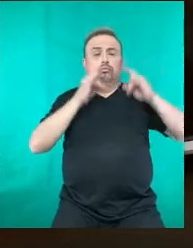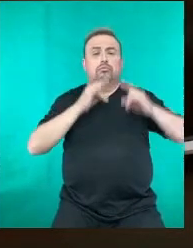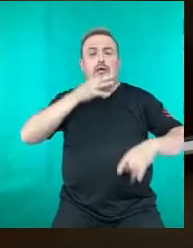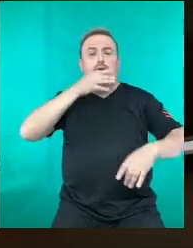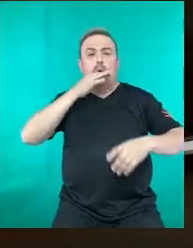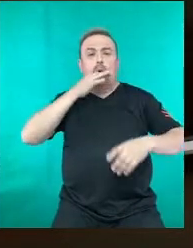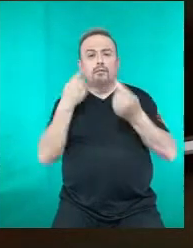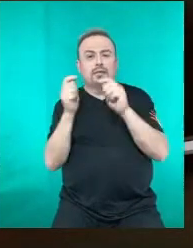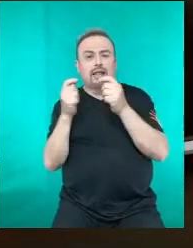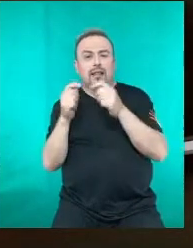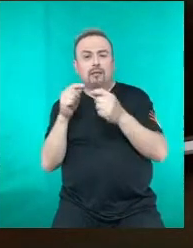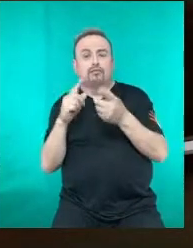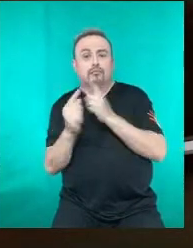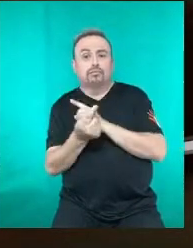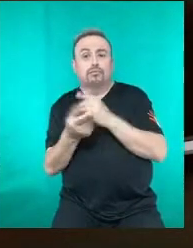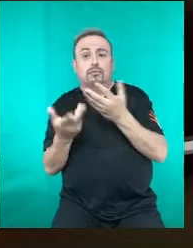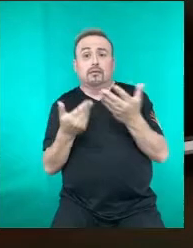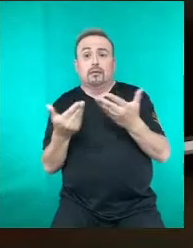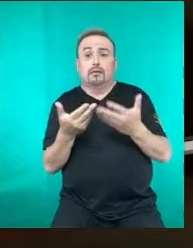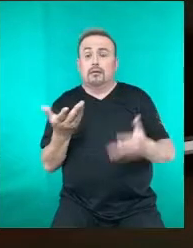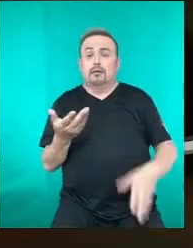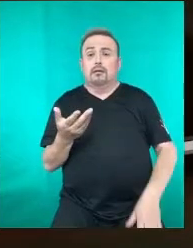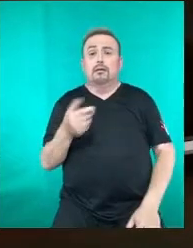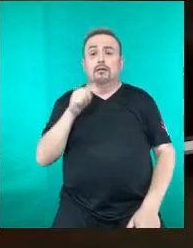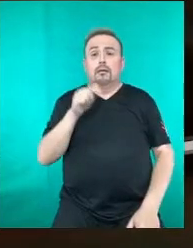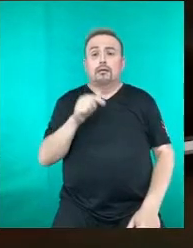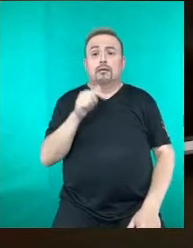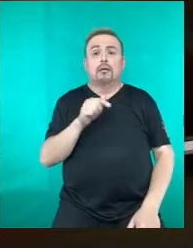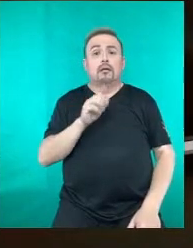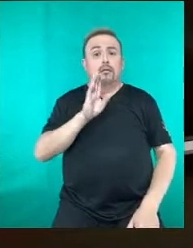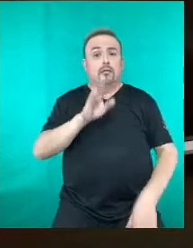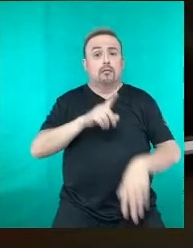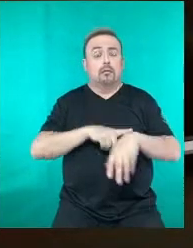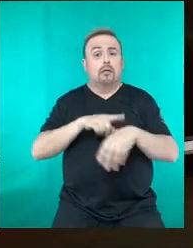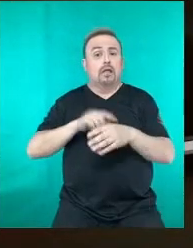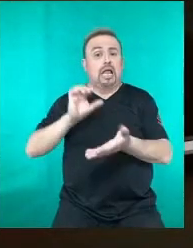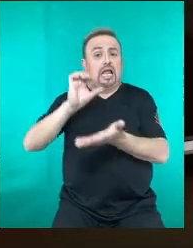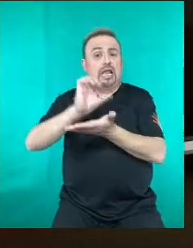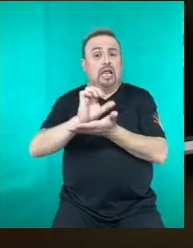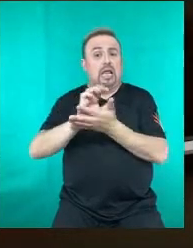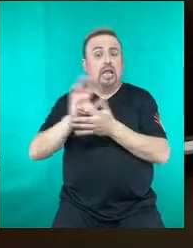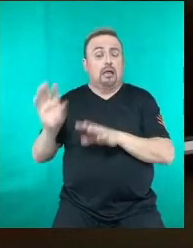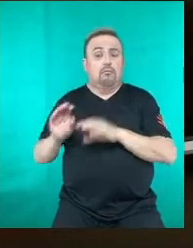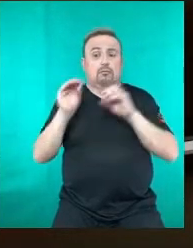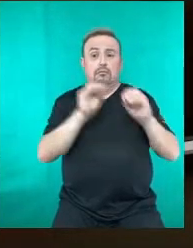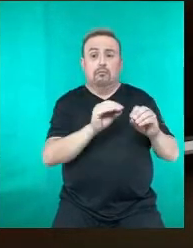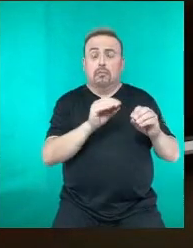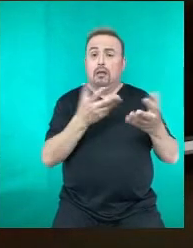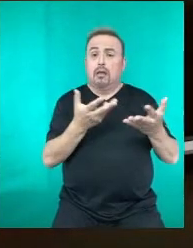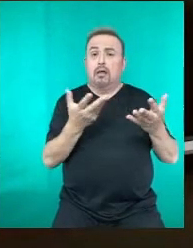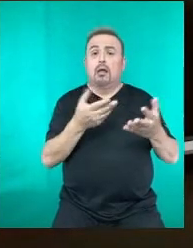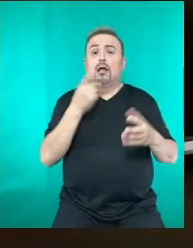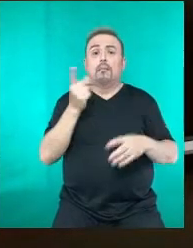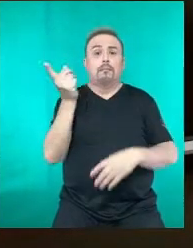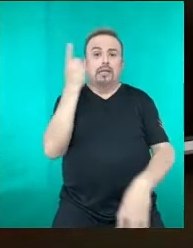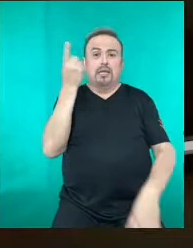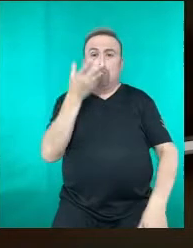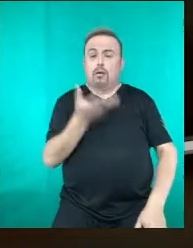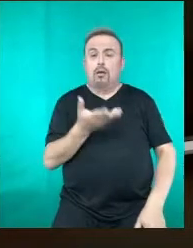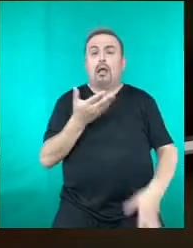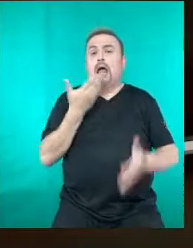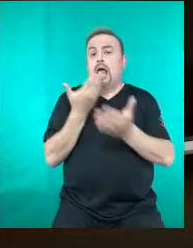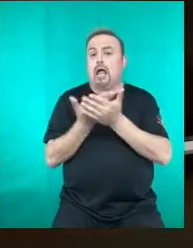fue quizás la razón por la que en su momento el Estado decidió traspasar la operación a privados para aprovechar